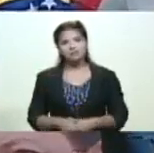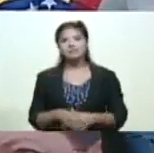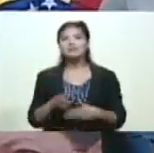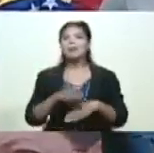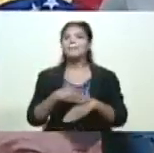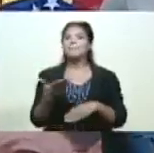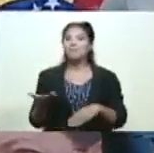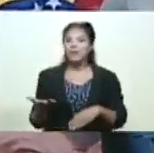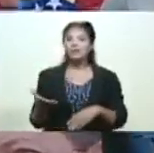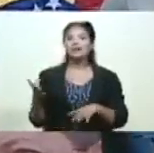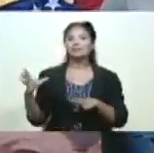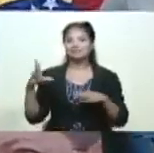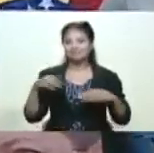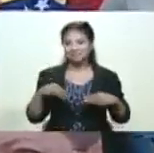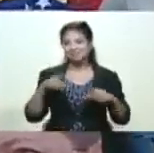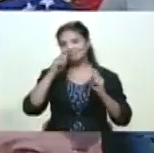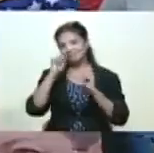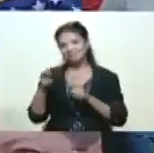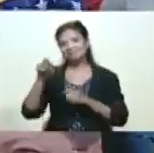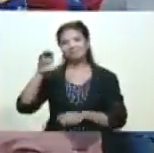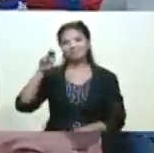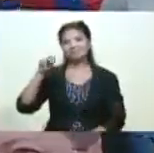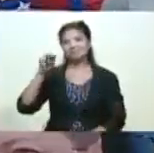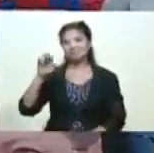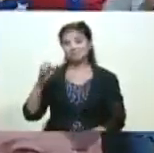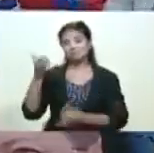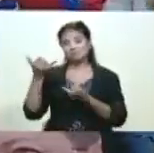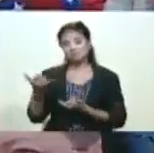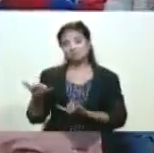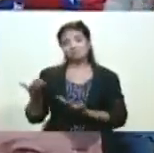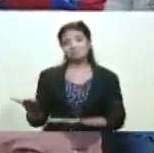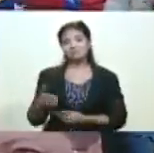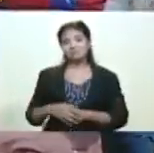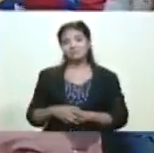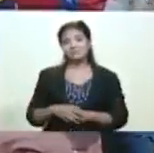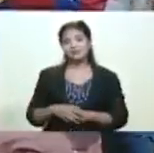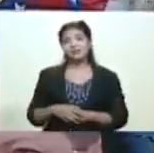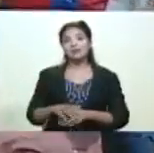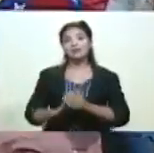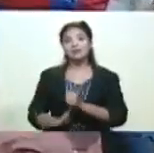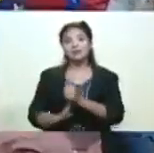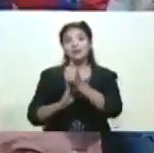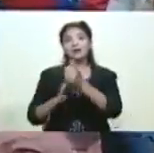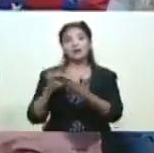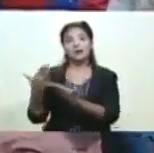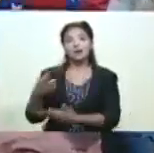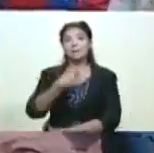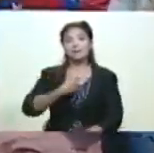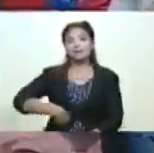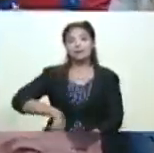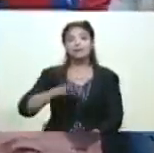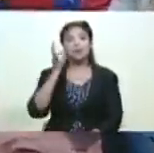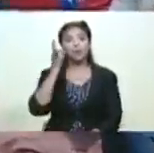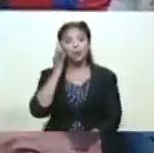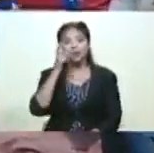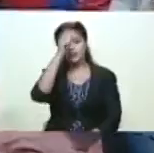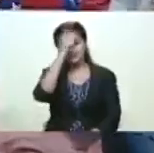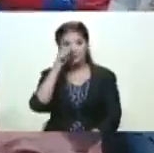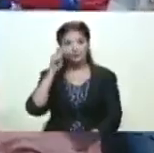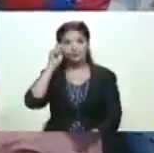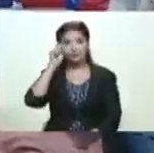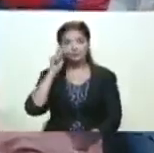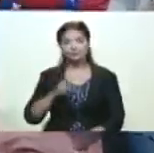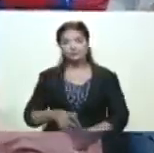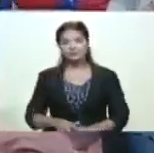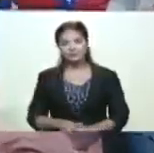Porque reconocen al Consejo Nacional Electoral presidido por la señora doctora